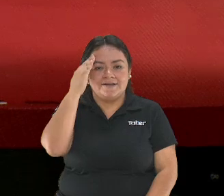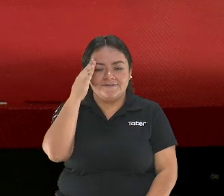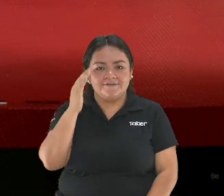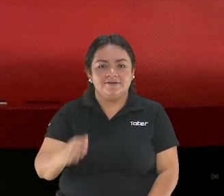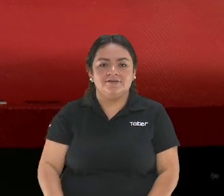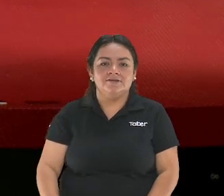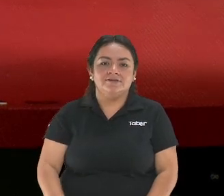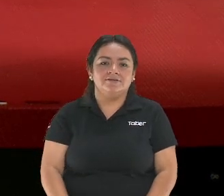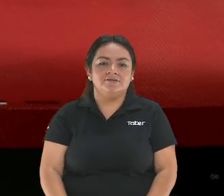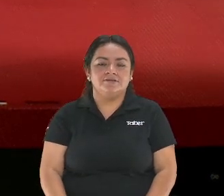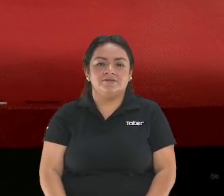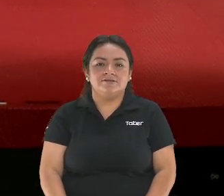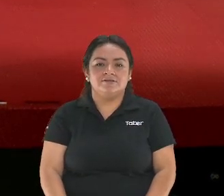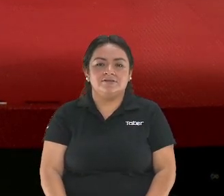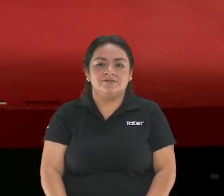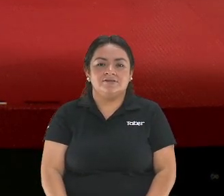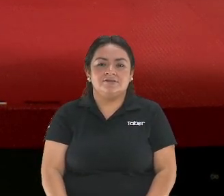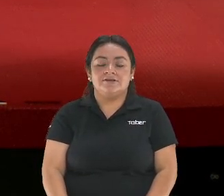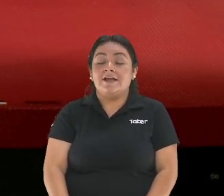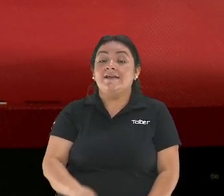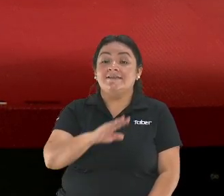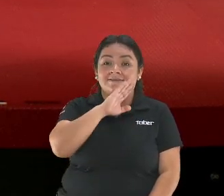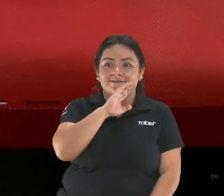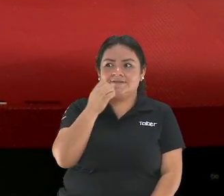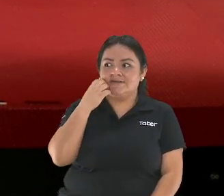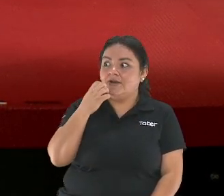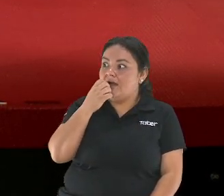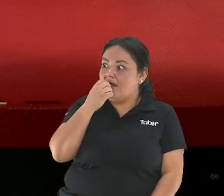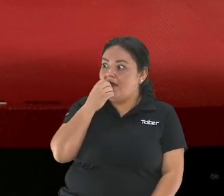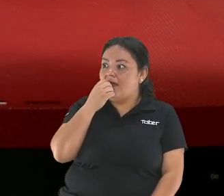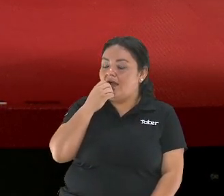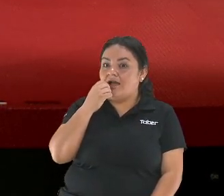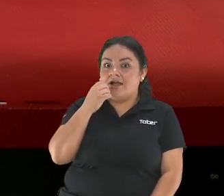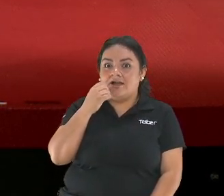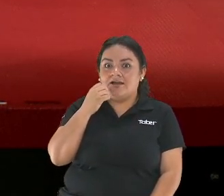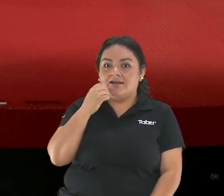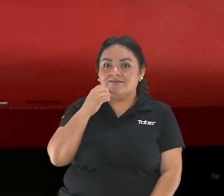qué tiene tal cosa no